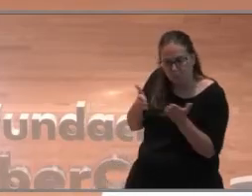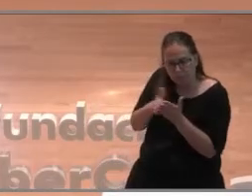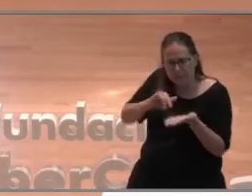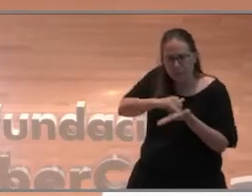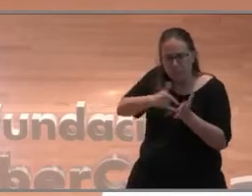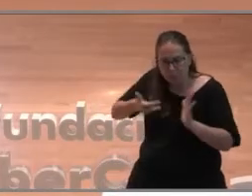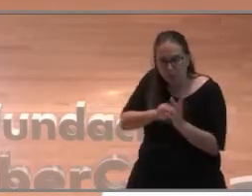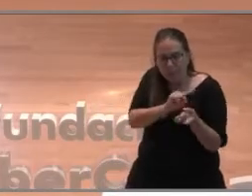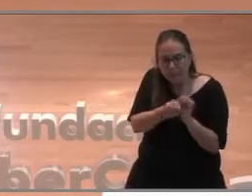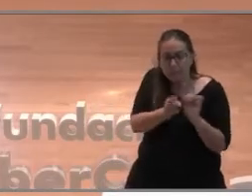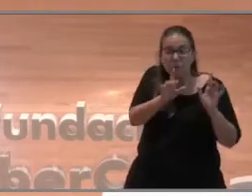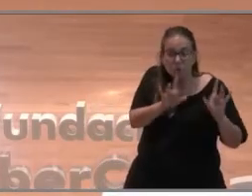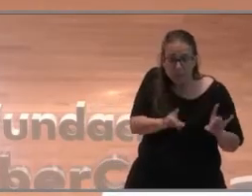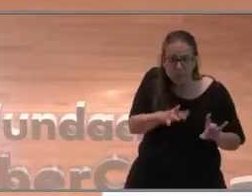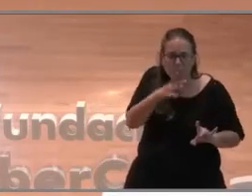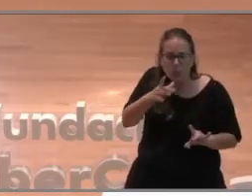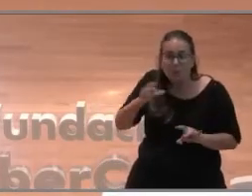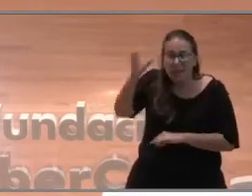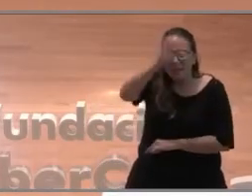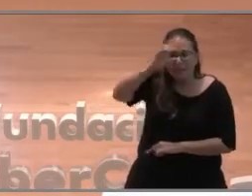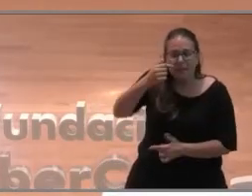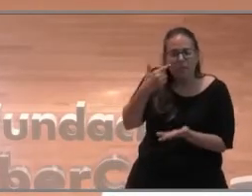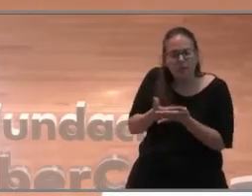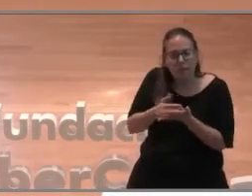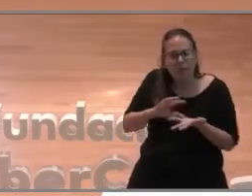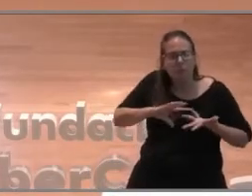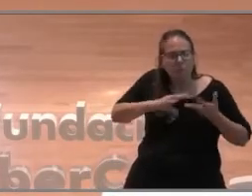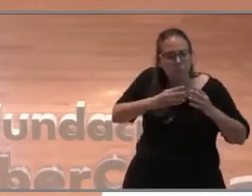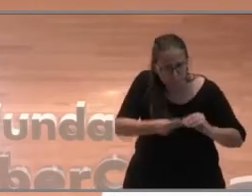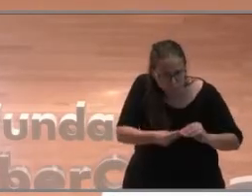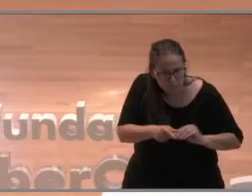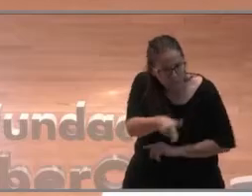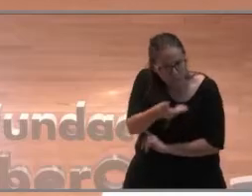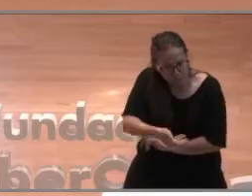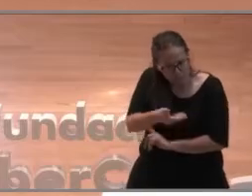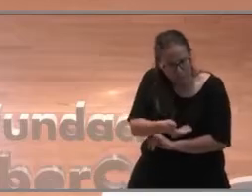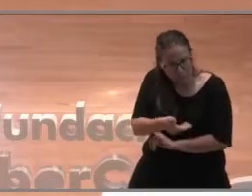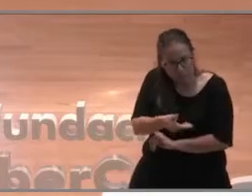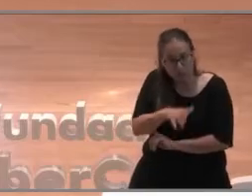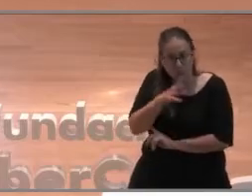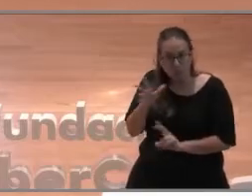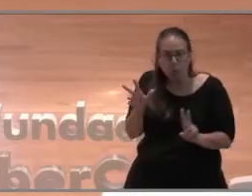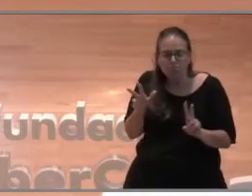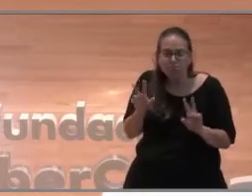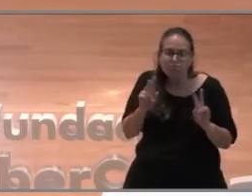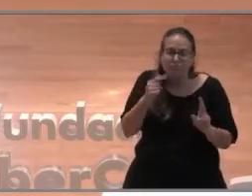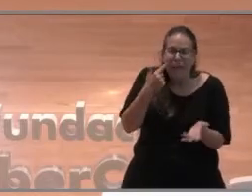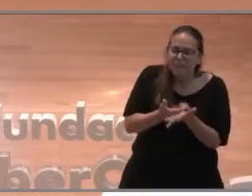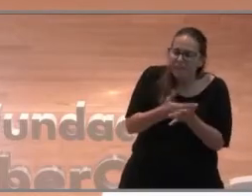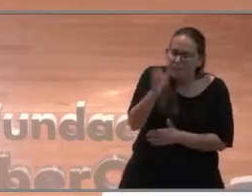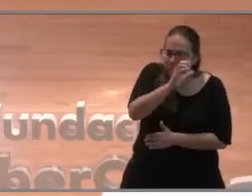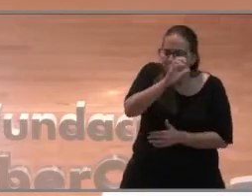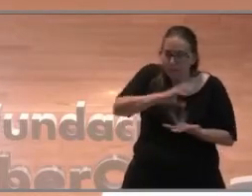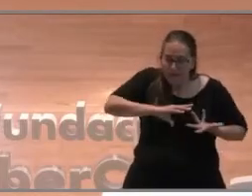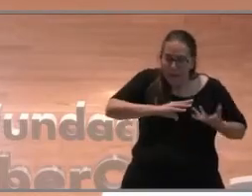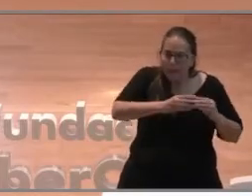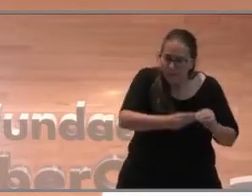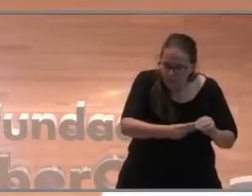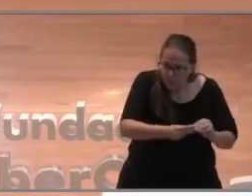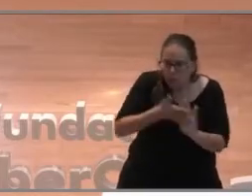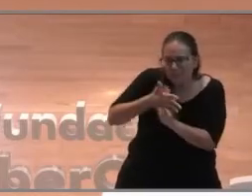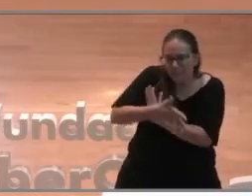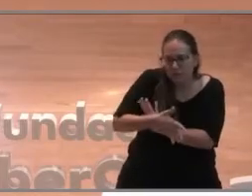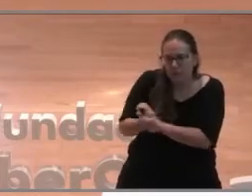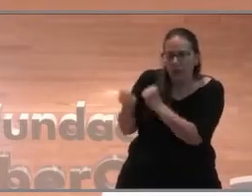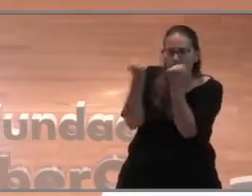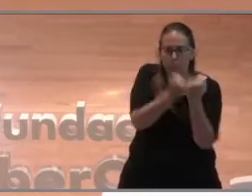la nueva evidencia científica. Y en eso es muy importante, porque si está adaptado a la nueva evidencia científica nos protege más, ¿no?